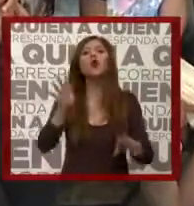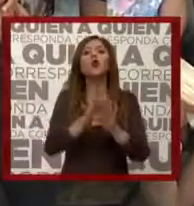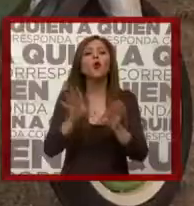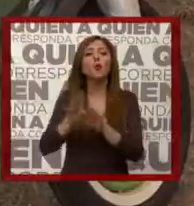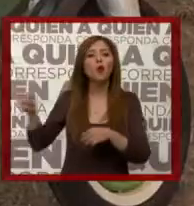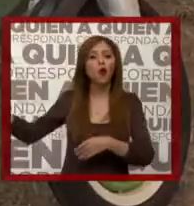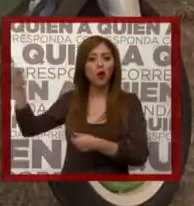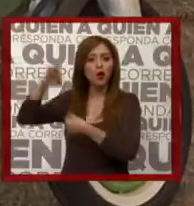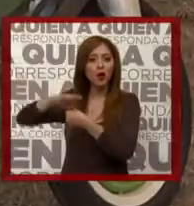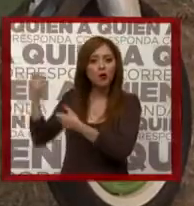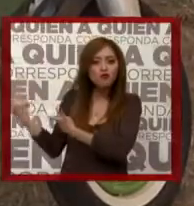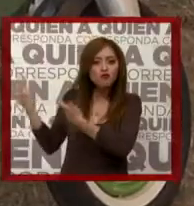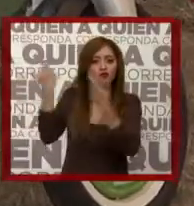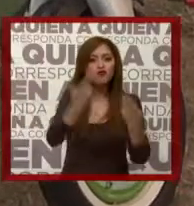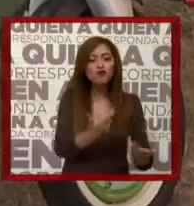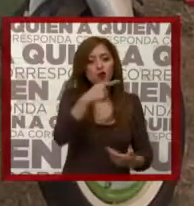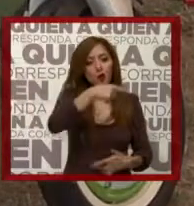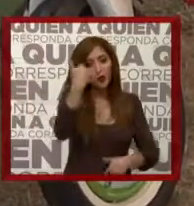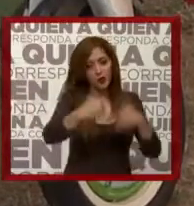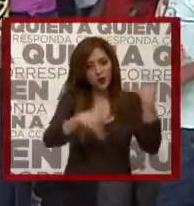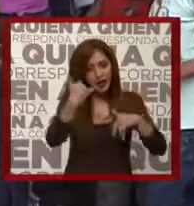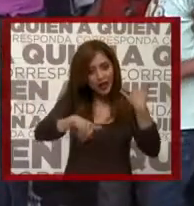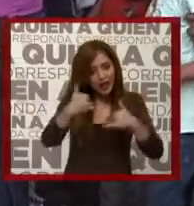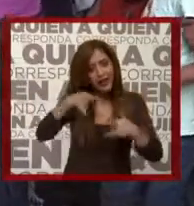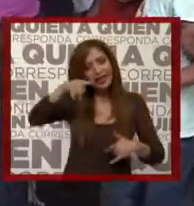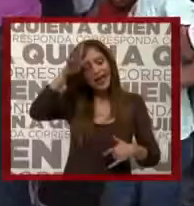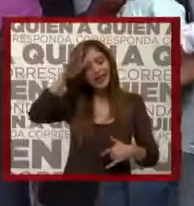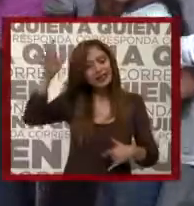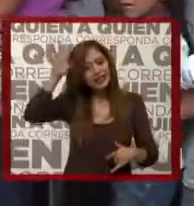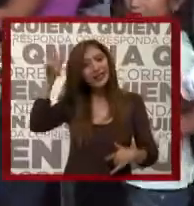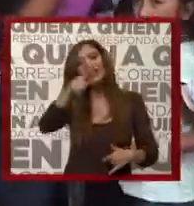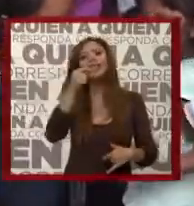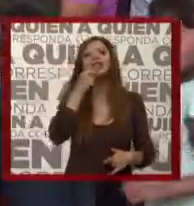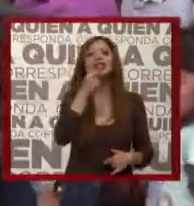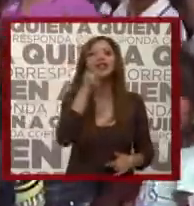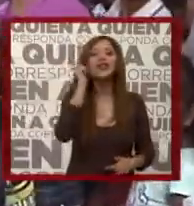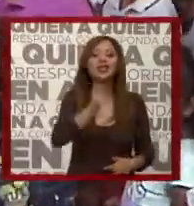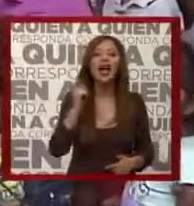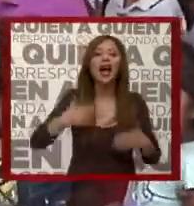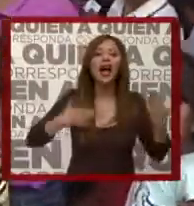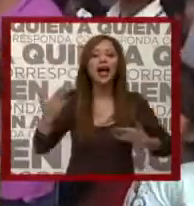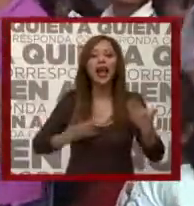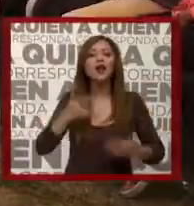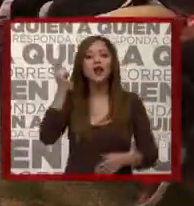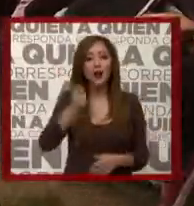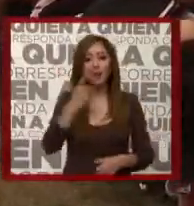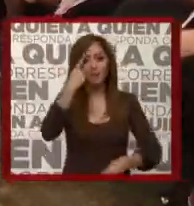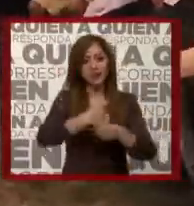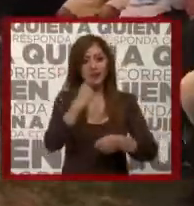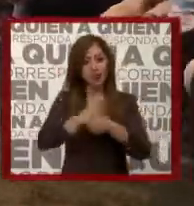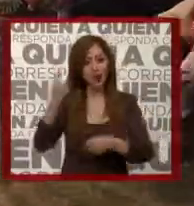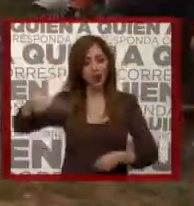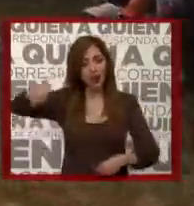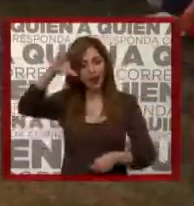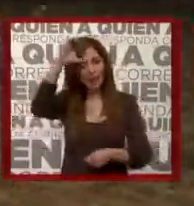de juguetes de TV Azteca. Muy alegres, estos pequeños disfrutaron primero de una función de payasos.